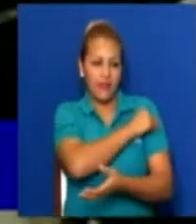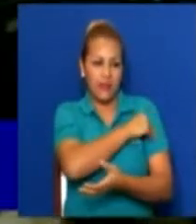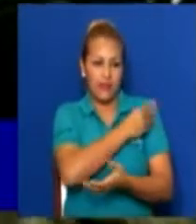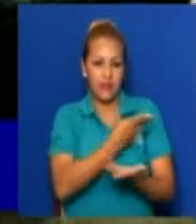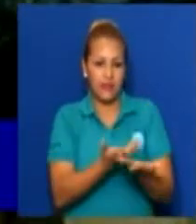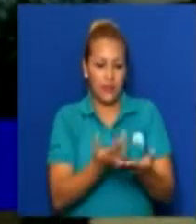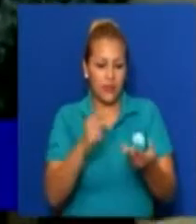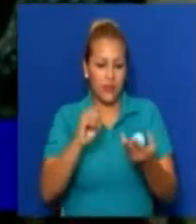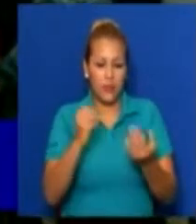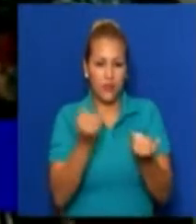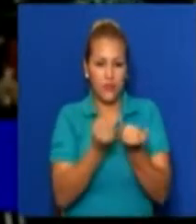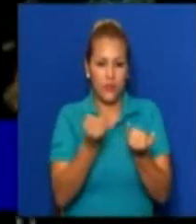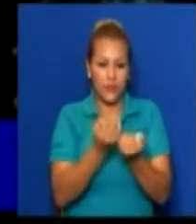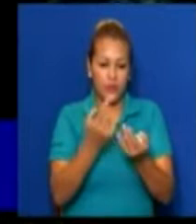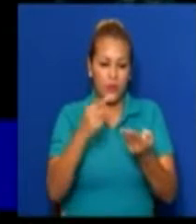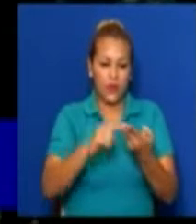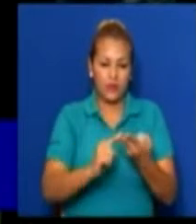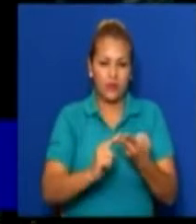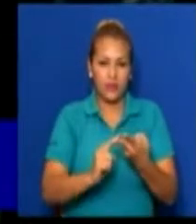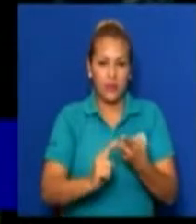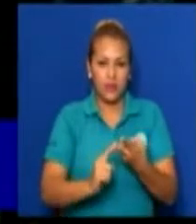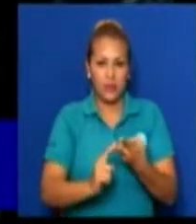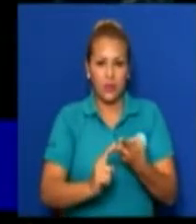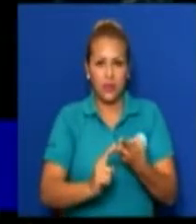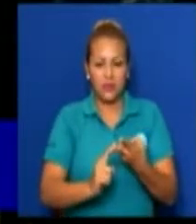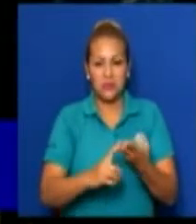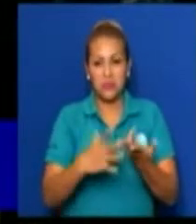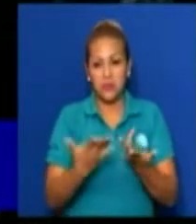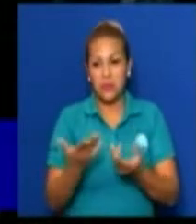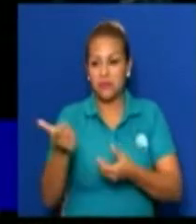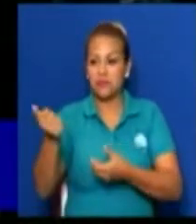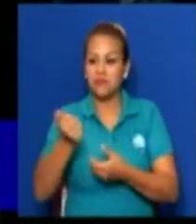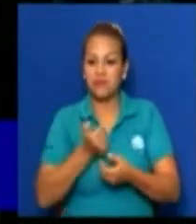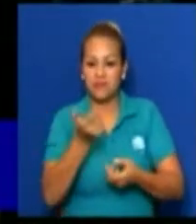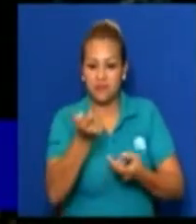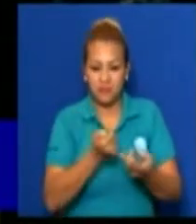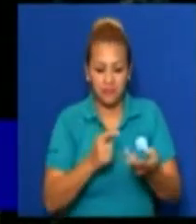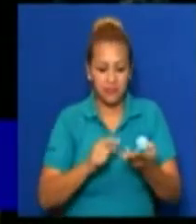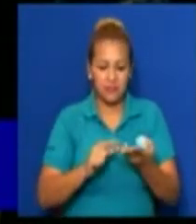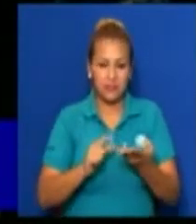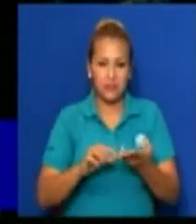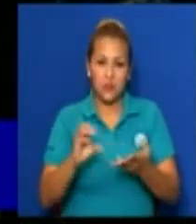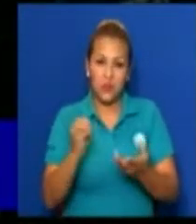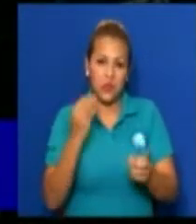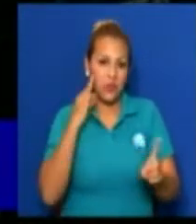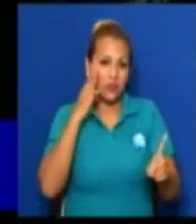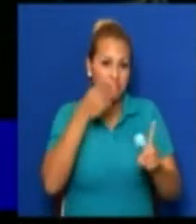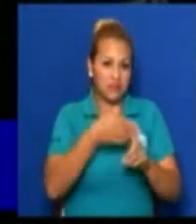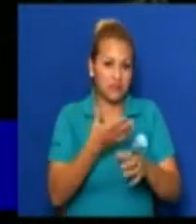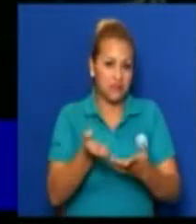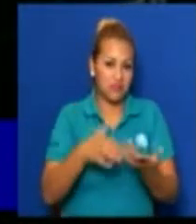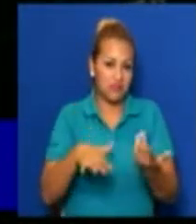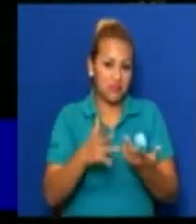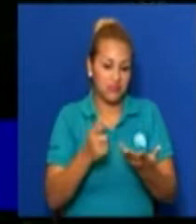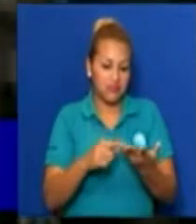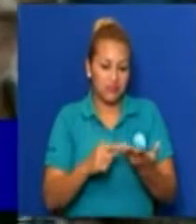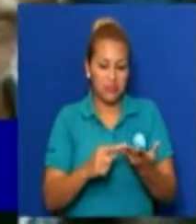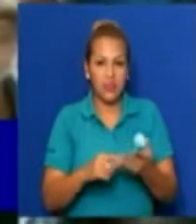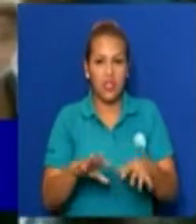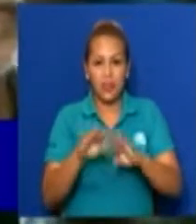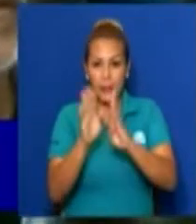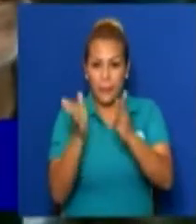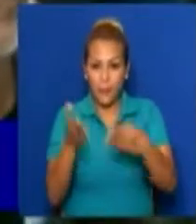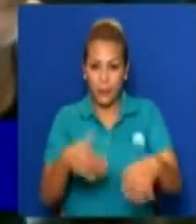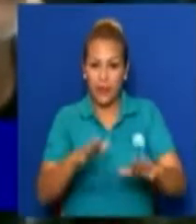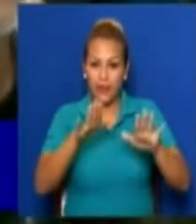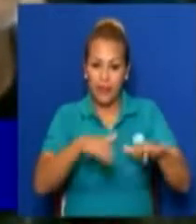como beneficiarias, ni aparecen como objetos sociales. En el Plan Nacional de Desarrollo Humano, las mujeres